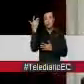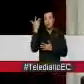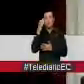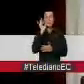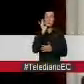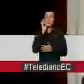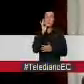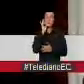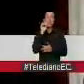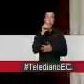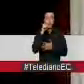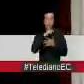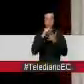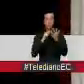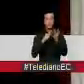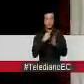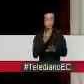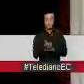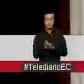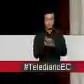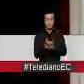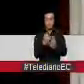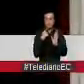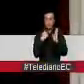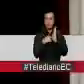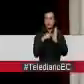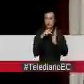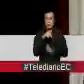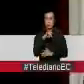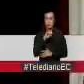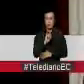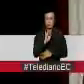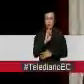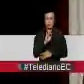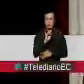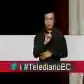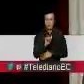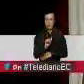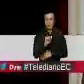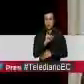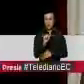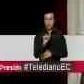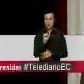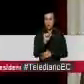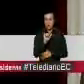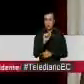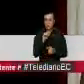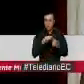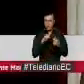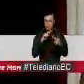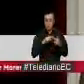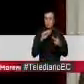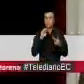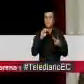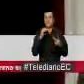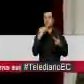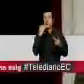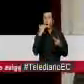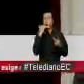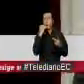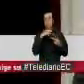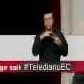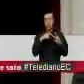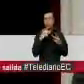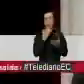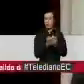de otras frutas y hortalizas que se presentarán, como es el caso de la pitahaya, como es el caso del mango, que justamente logran dinamizar